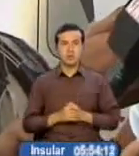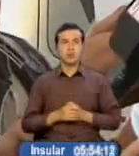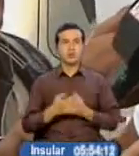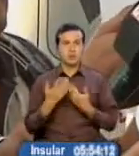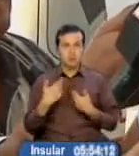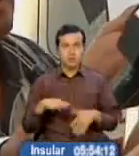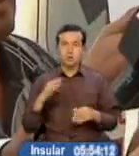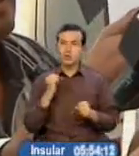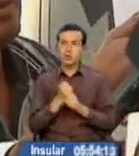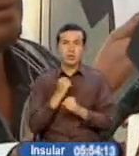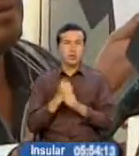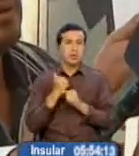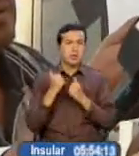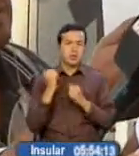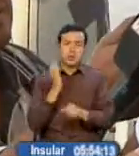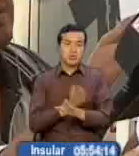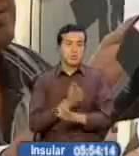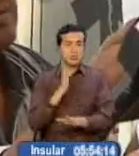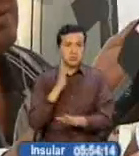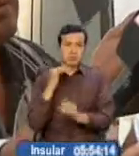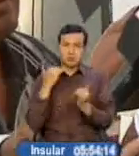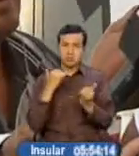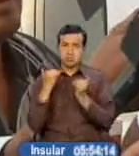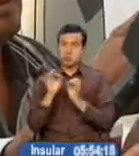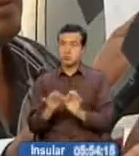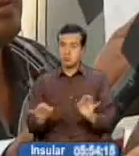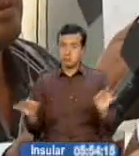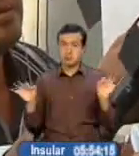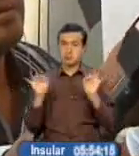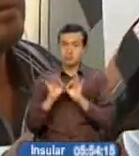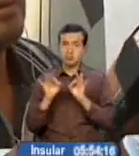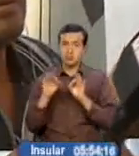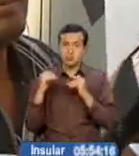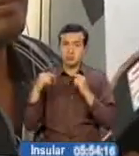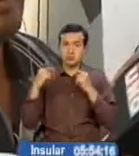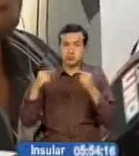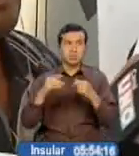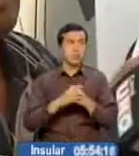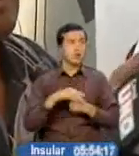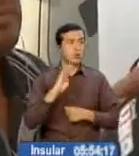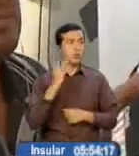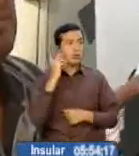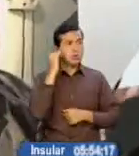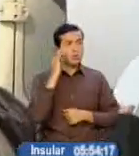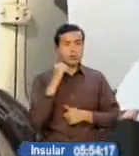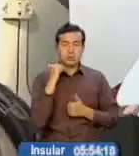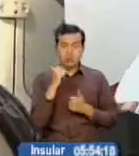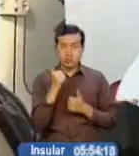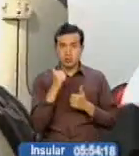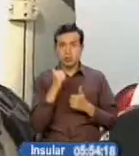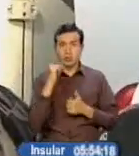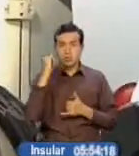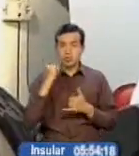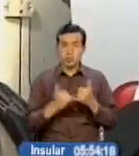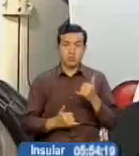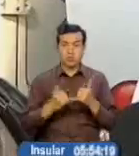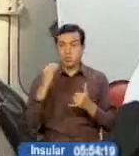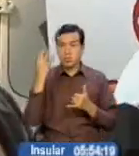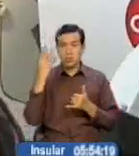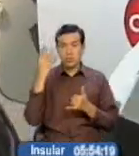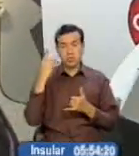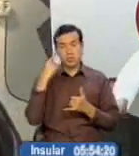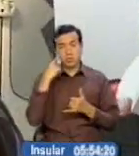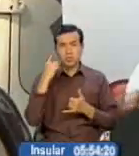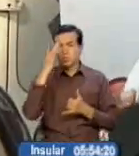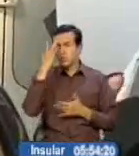trabajando bien y bueno, he estado jugando y eso es importante y vengo con ritmo. Cuatro primeras fechas impecables, las cuatro últimas ya para la duda.